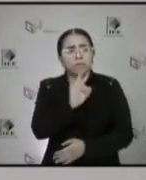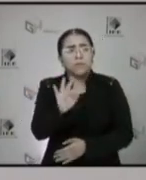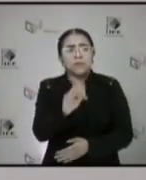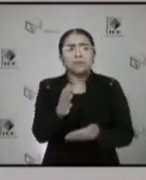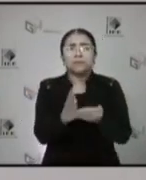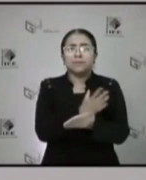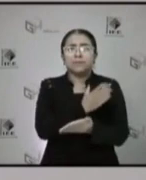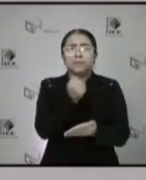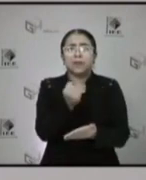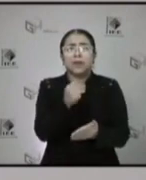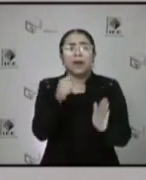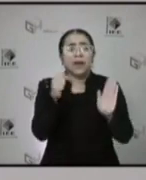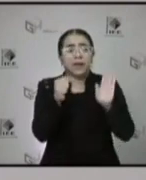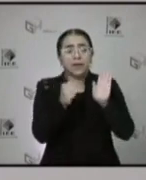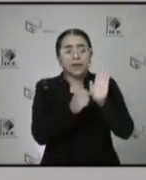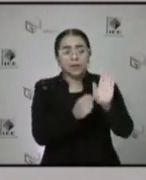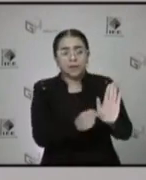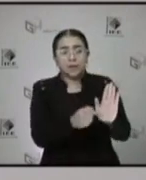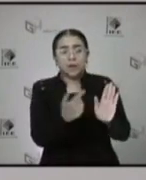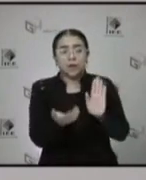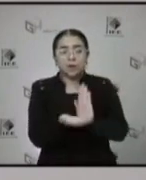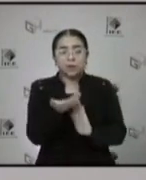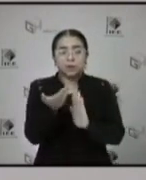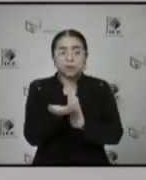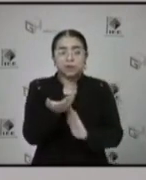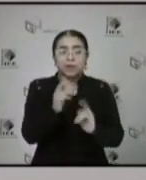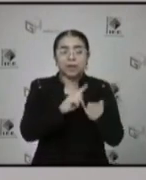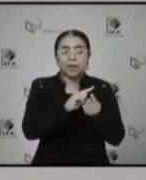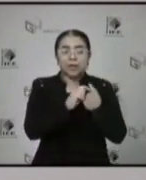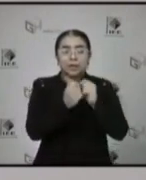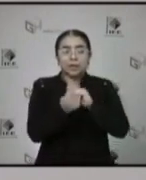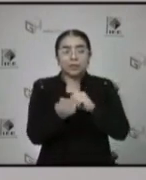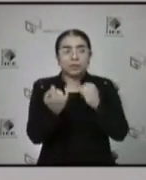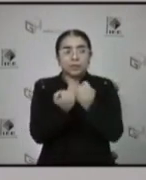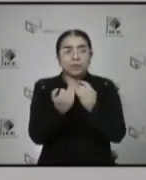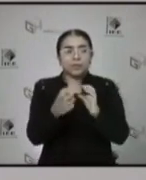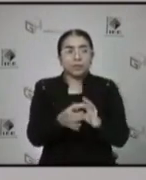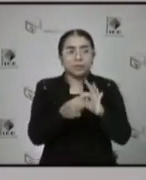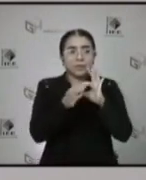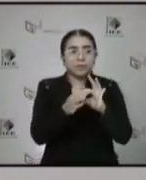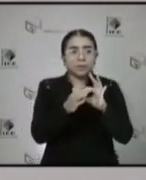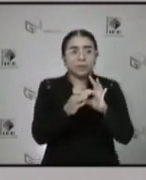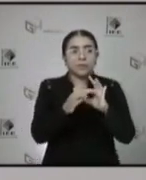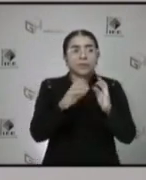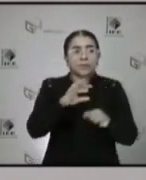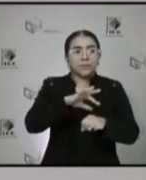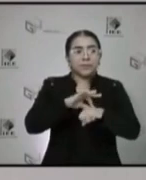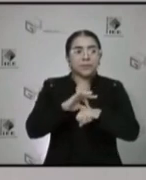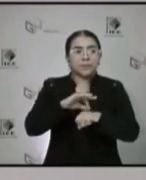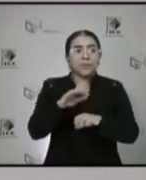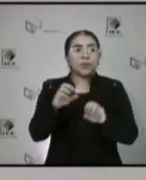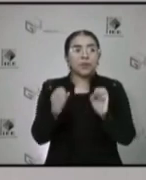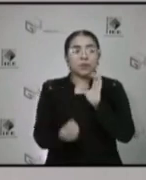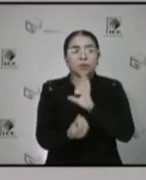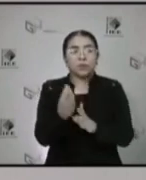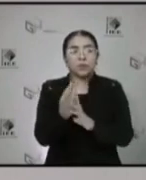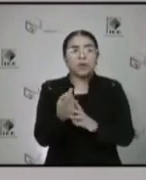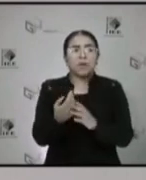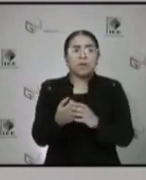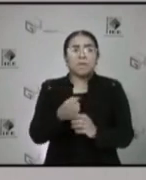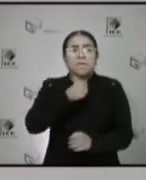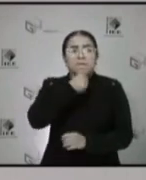Es la oportunidad de la construcción, de la transformación, de renovar viejos estilos,